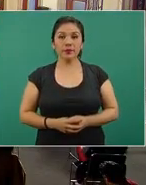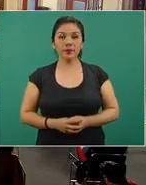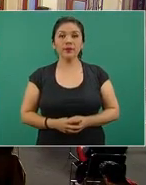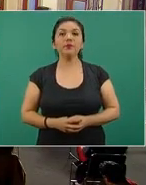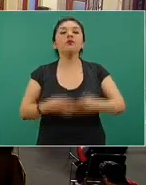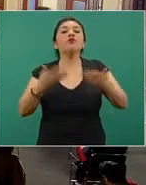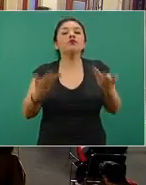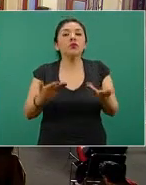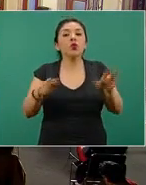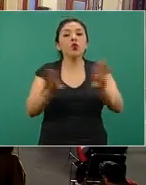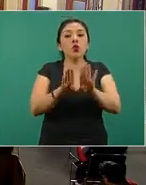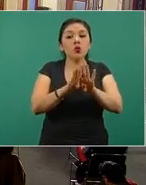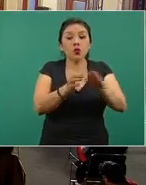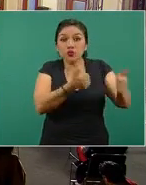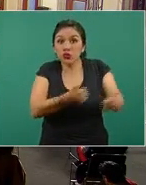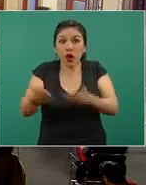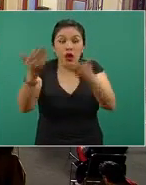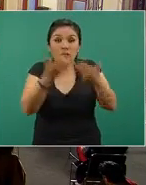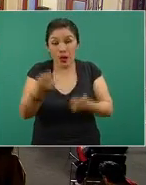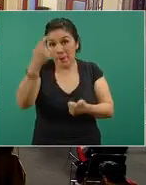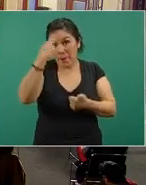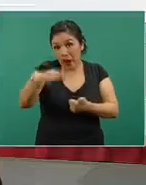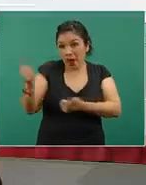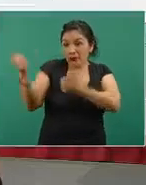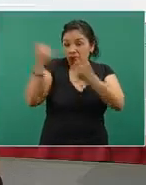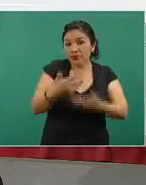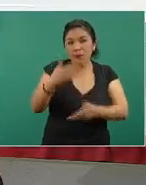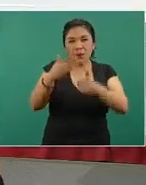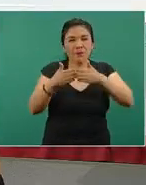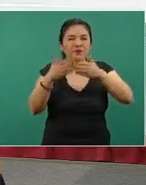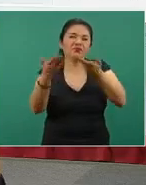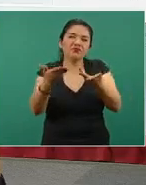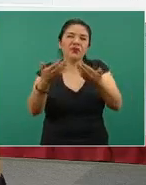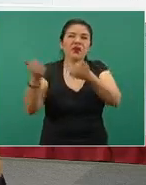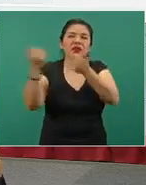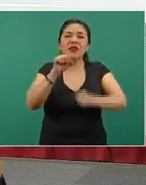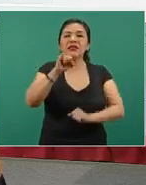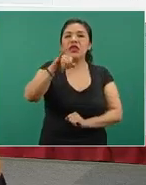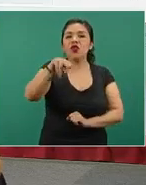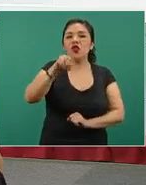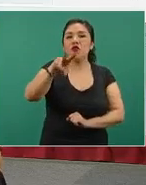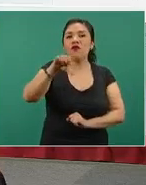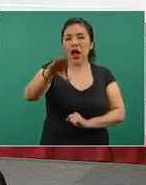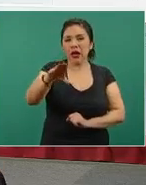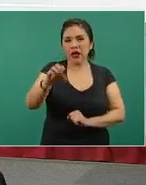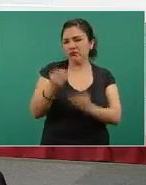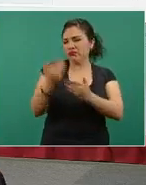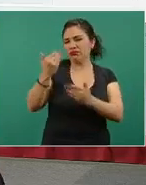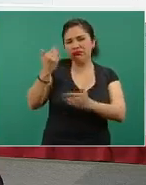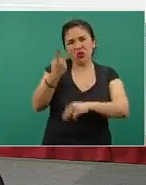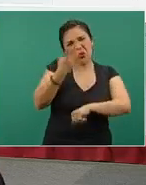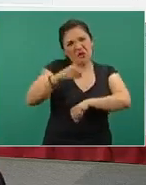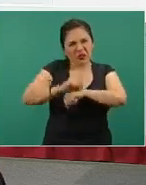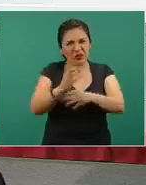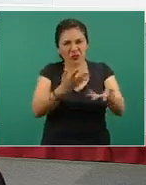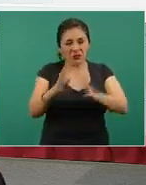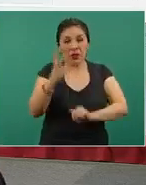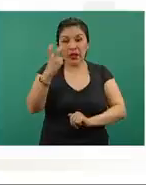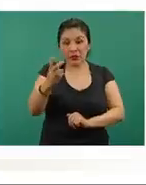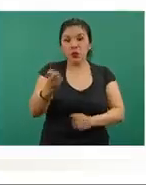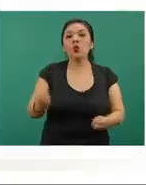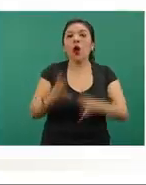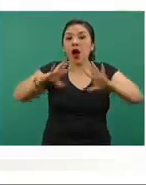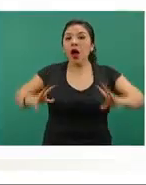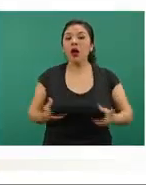La distribución no ha cambiado respecto a la llegada del embarque de Sinovac hace un par de días, y esta es la